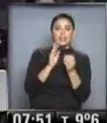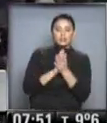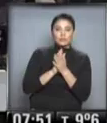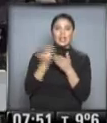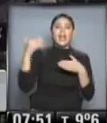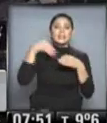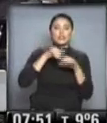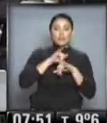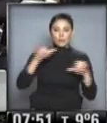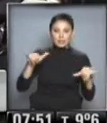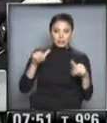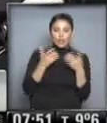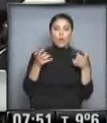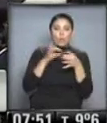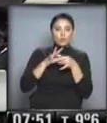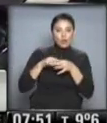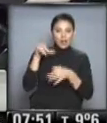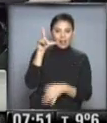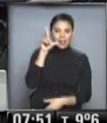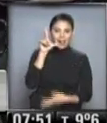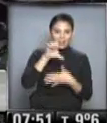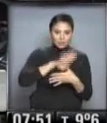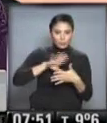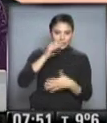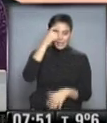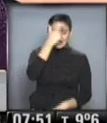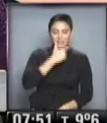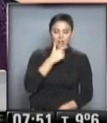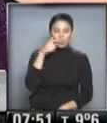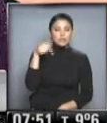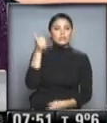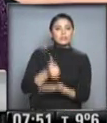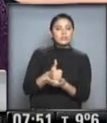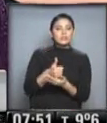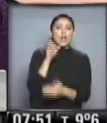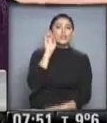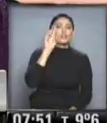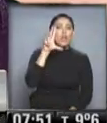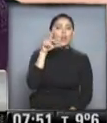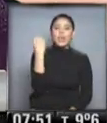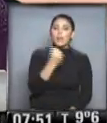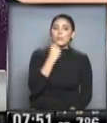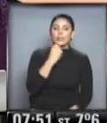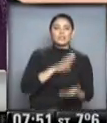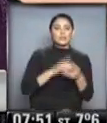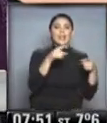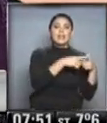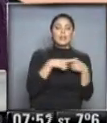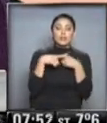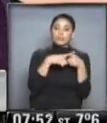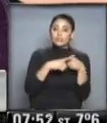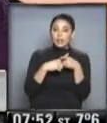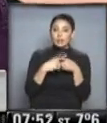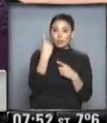Unión Latinoamericana de Ciegos. Pablo tuvo un rol muy, muy importante en la negociación de